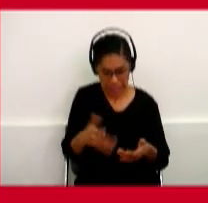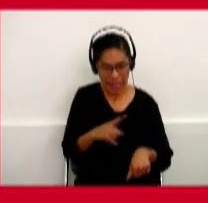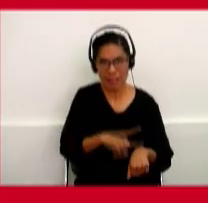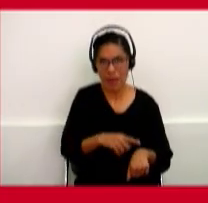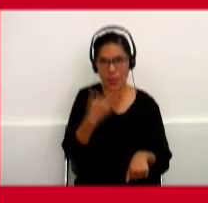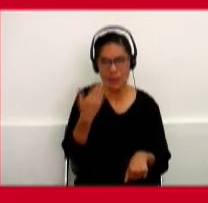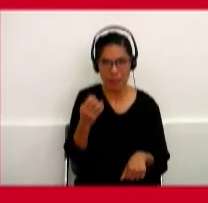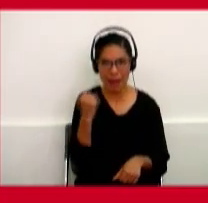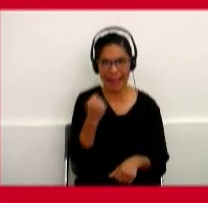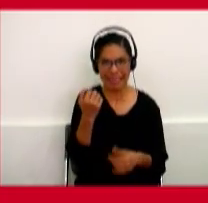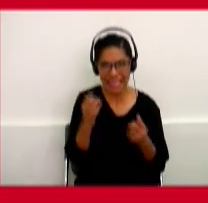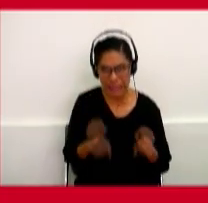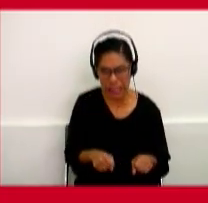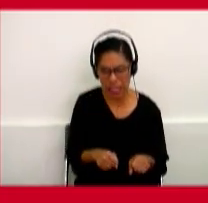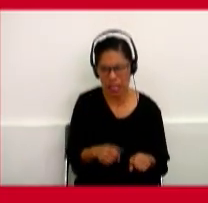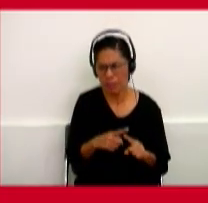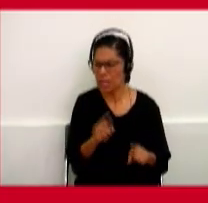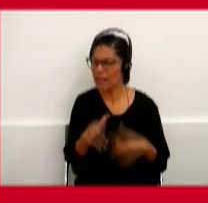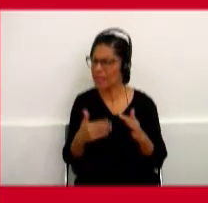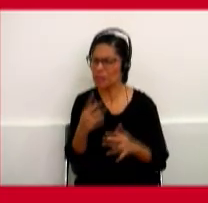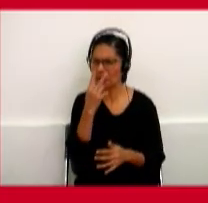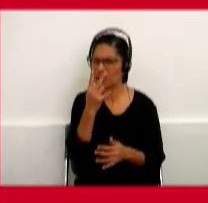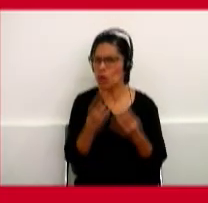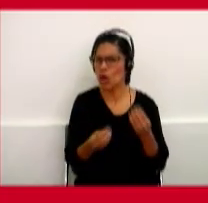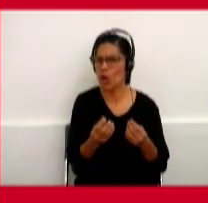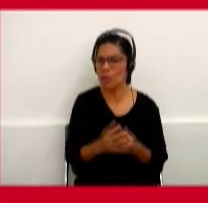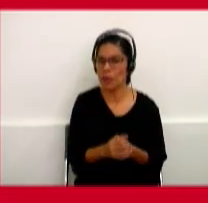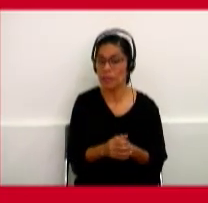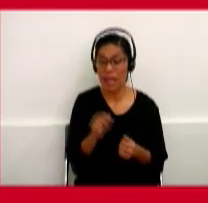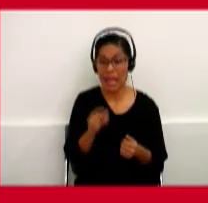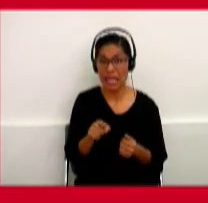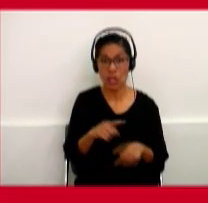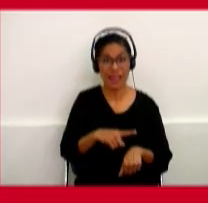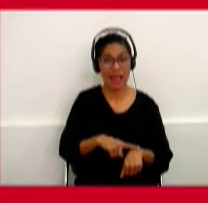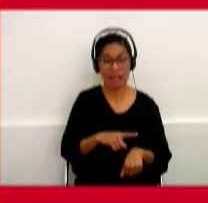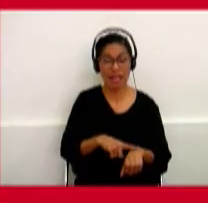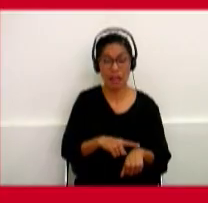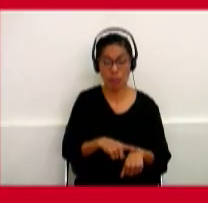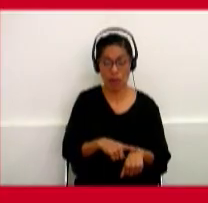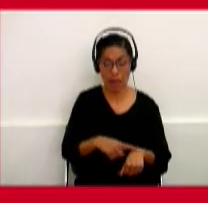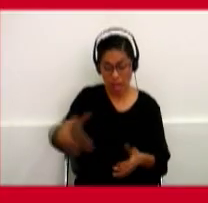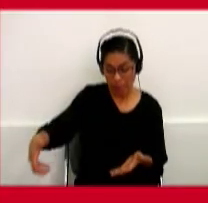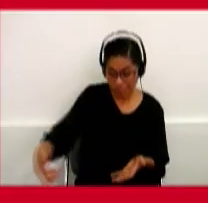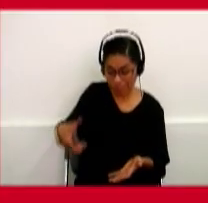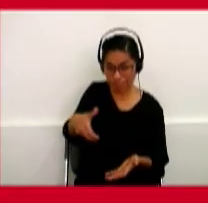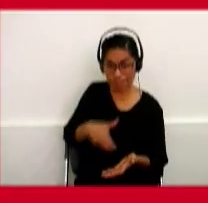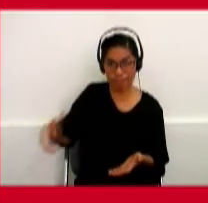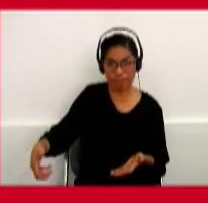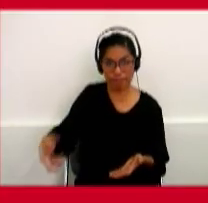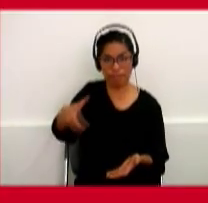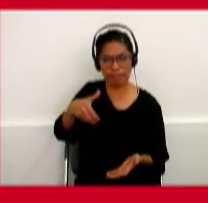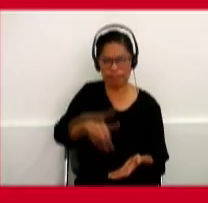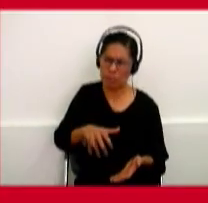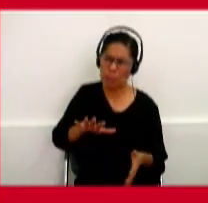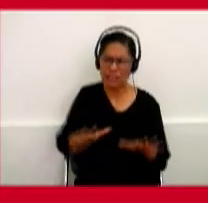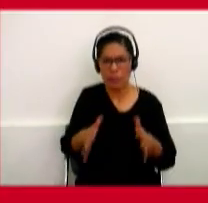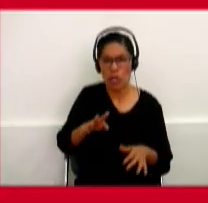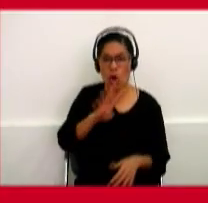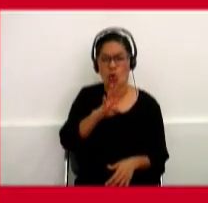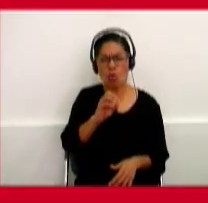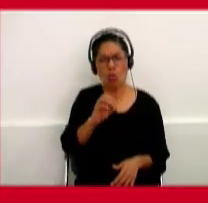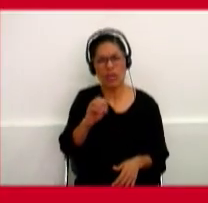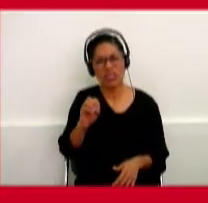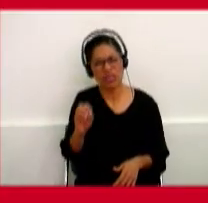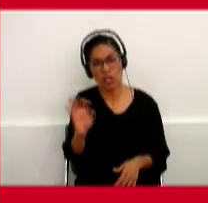operaciones que estudiamos vimos que el mejor tiempo de ciclo del excavador era algo así como 400, 900 toneladas